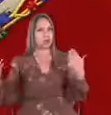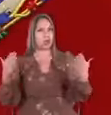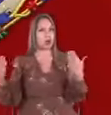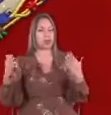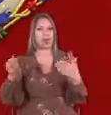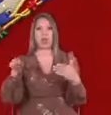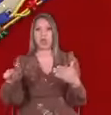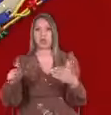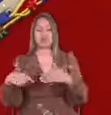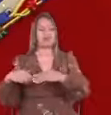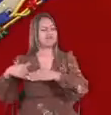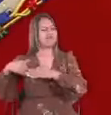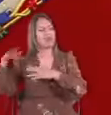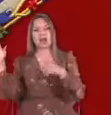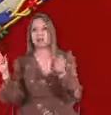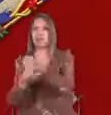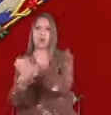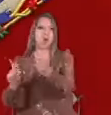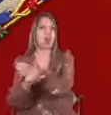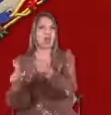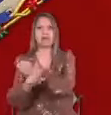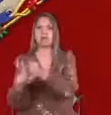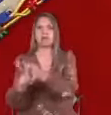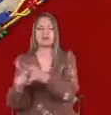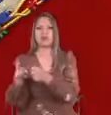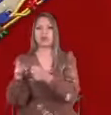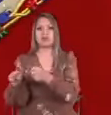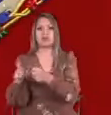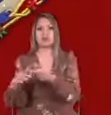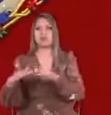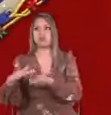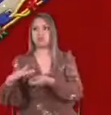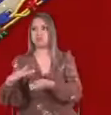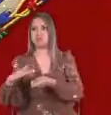violento del país en toda su historia, con una tasa de homicidios,